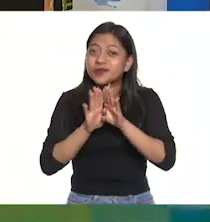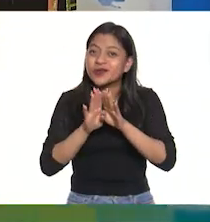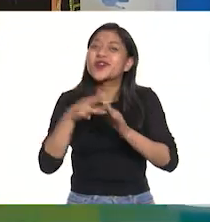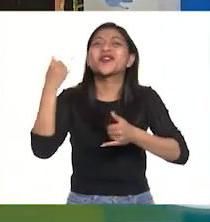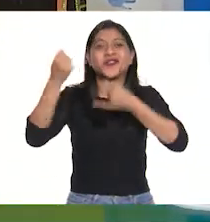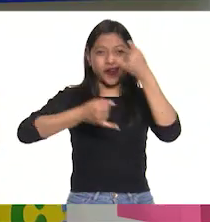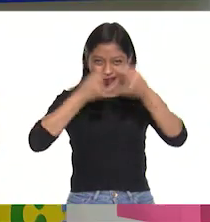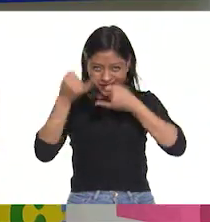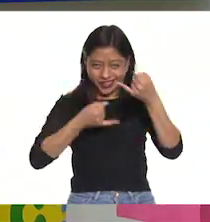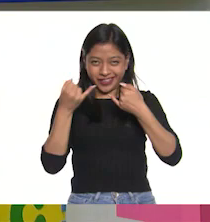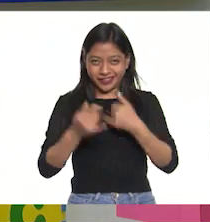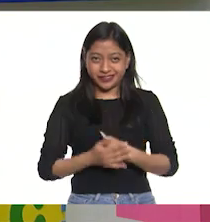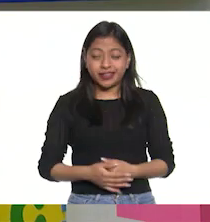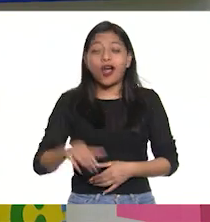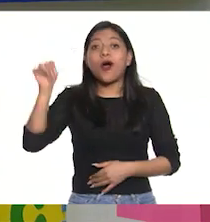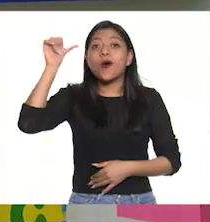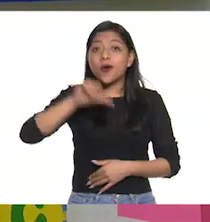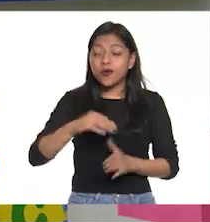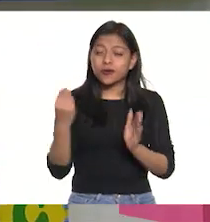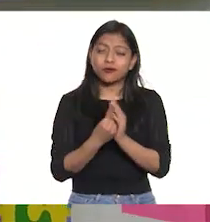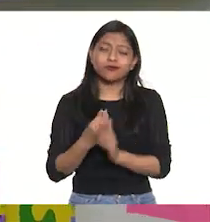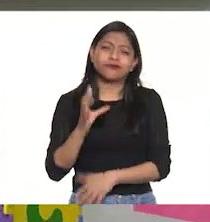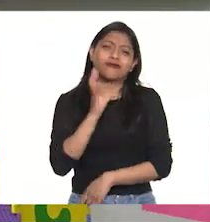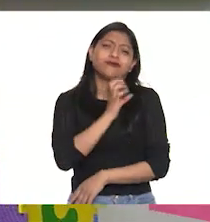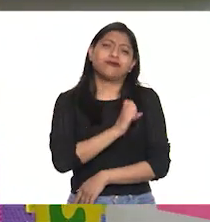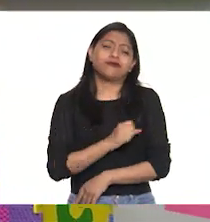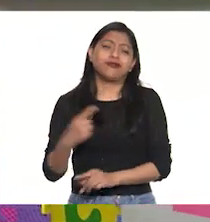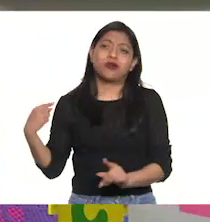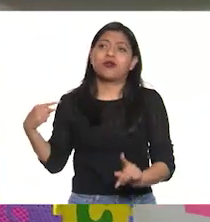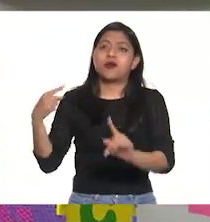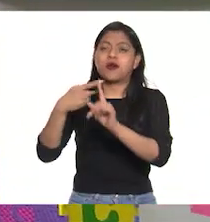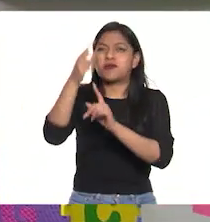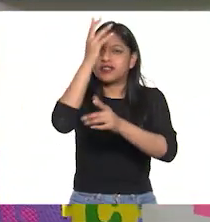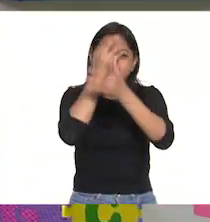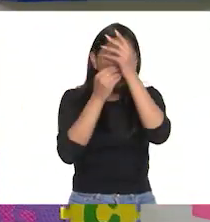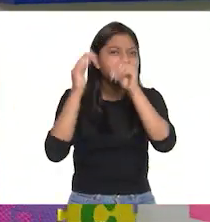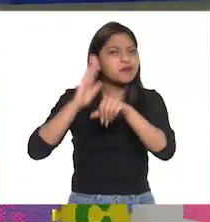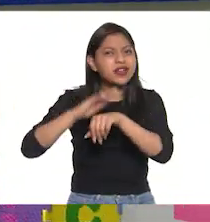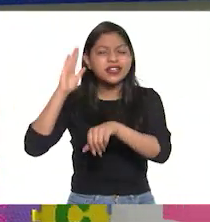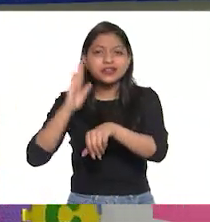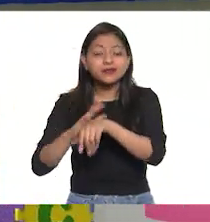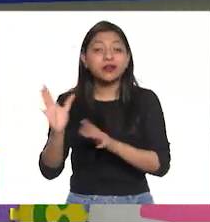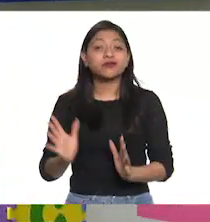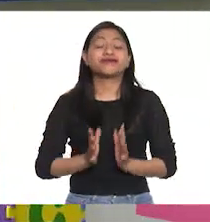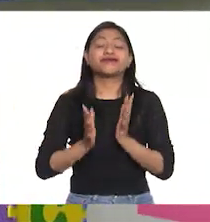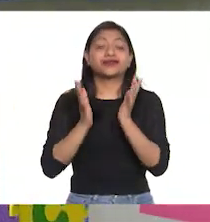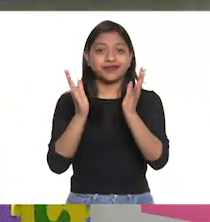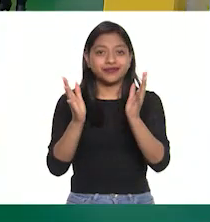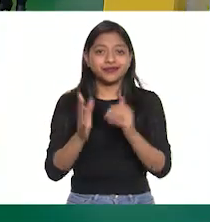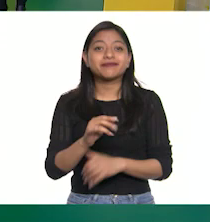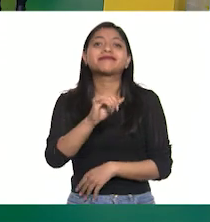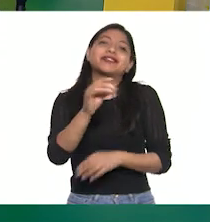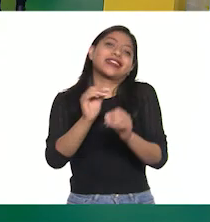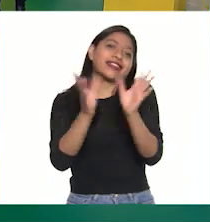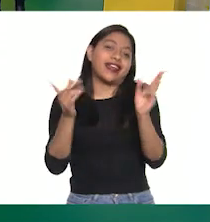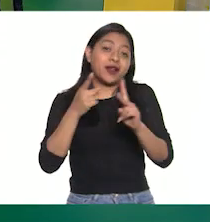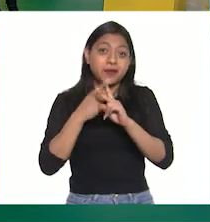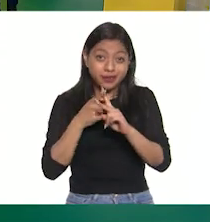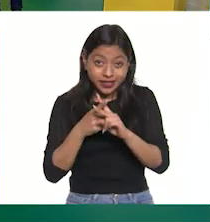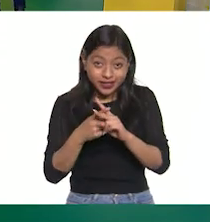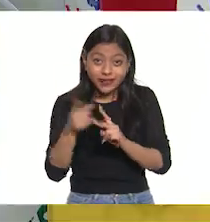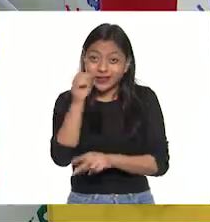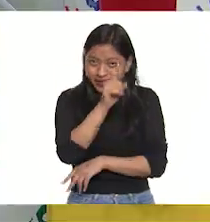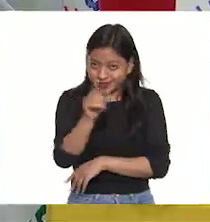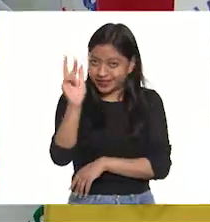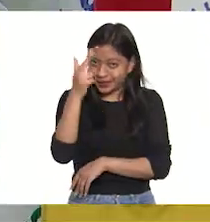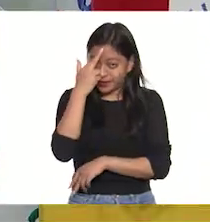me encanta esta clase, maestra Rosalba! Y la verdad es que cada vez aprendemos más cosas, no puedo creerlo. Claro que sí, porque en matemáticas,